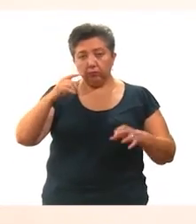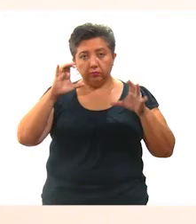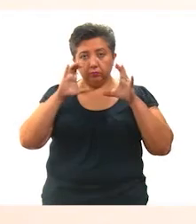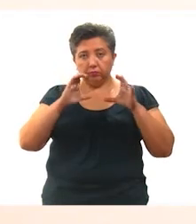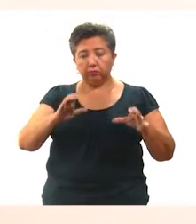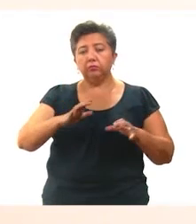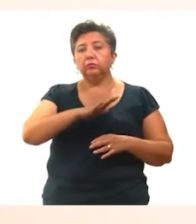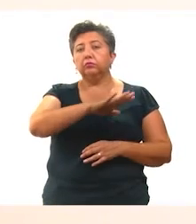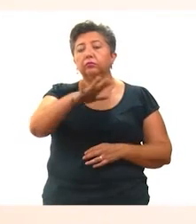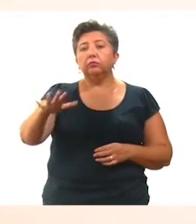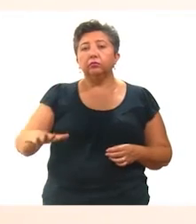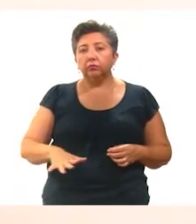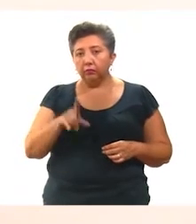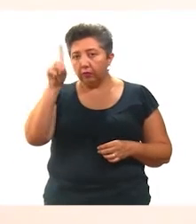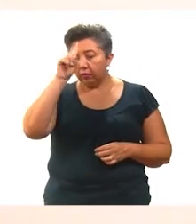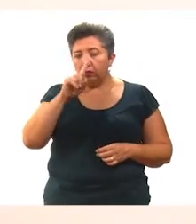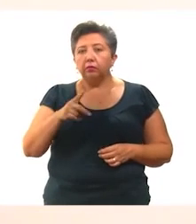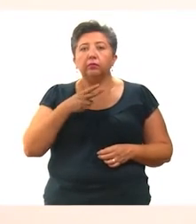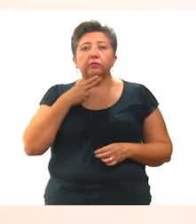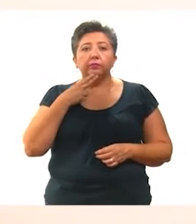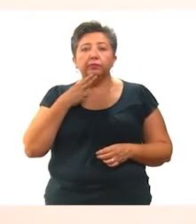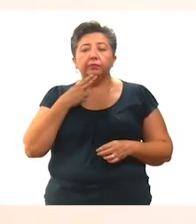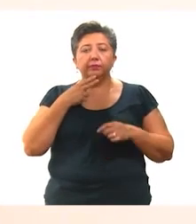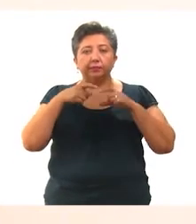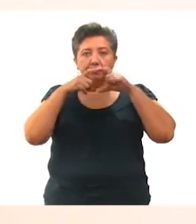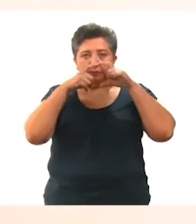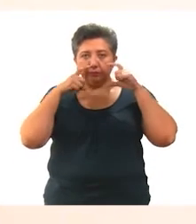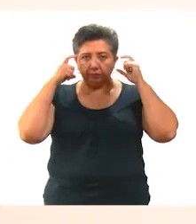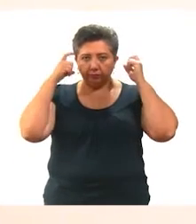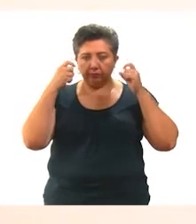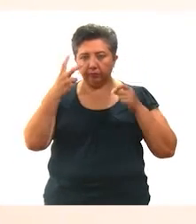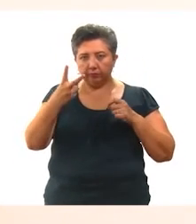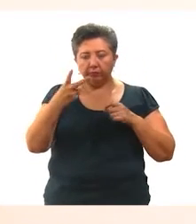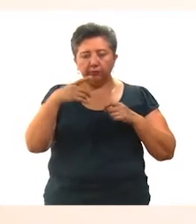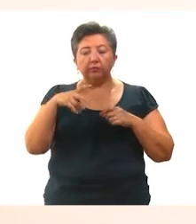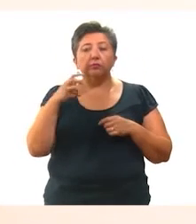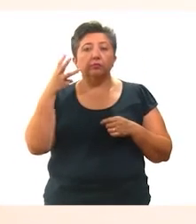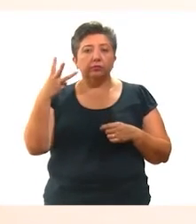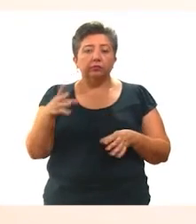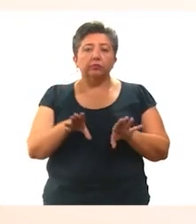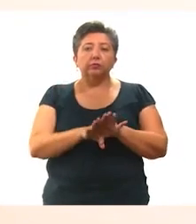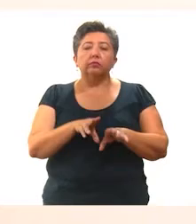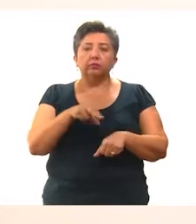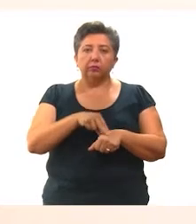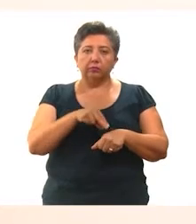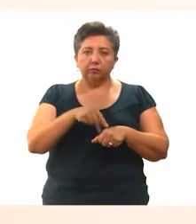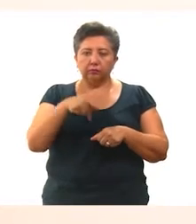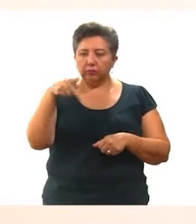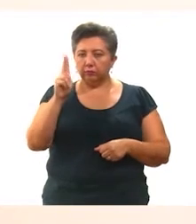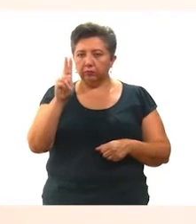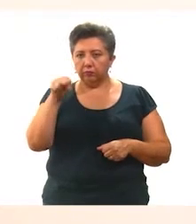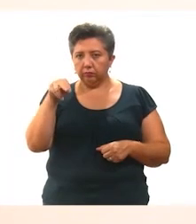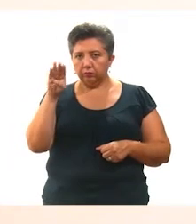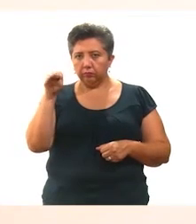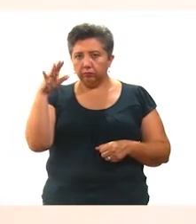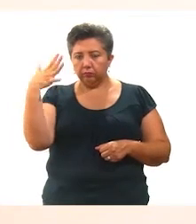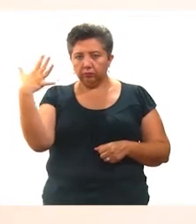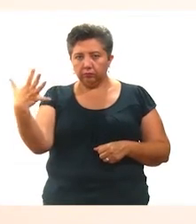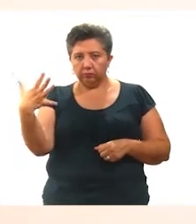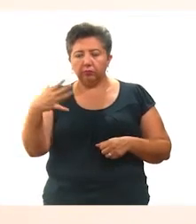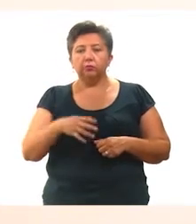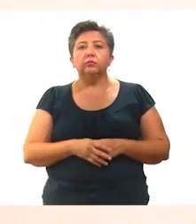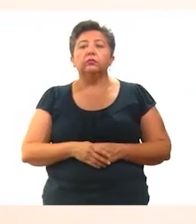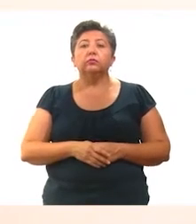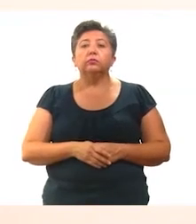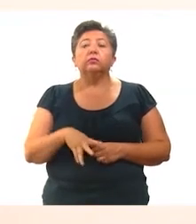tealuje kap tal kuchilu, ma jeje barra chikuyilale, haitunmak yan hospitalo, yetilbuka maku kamalsan samali. Tak beislae, yan doce juntulu kojano, teo